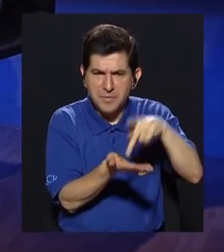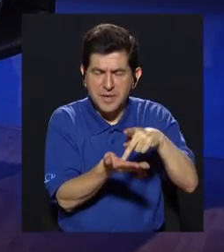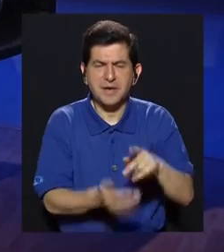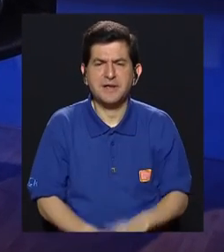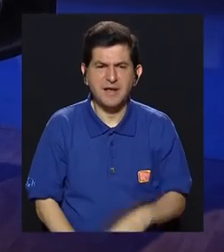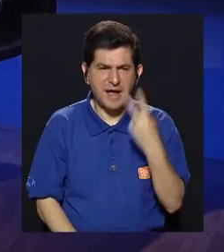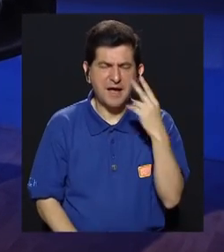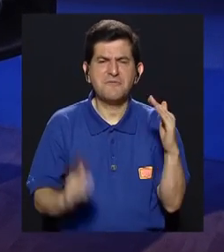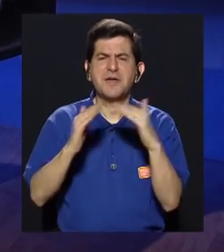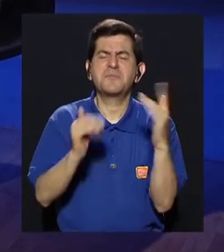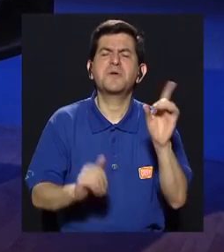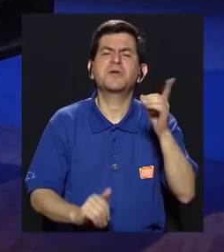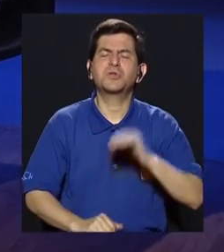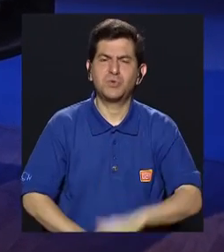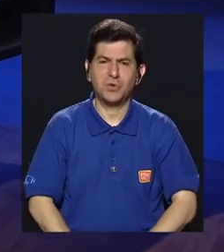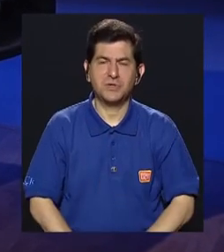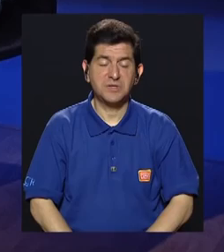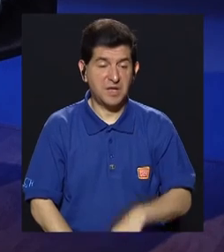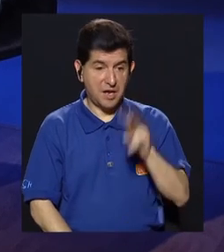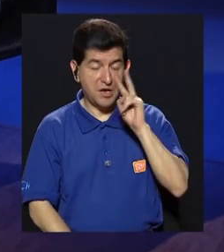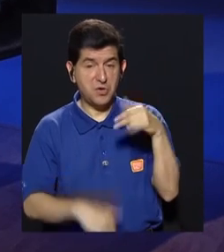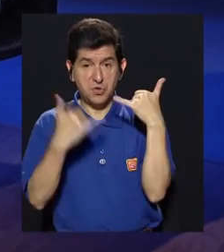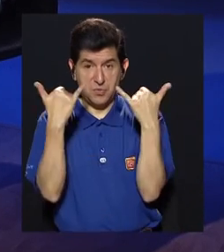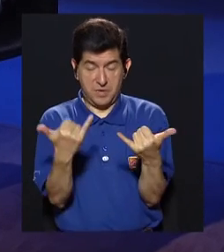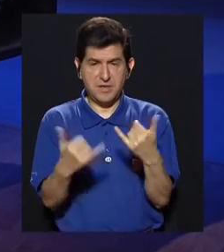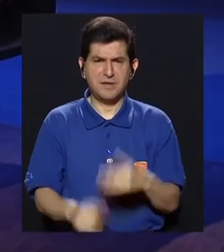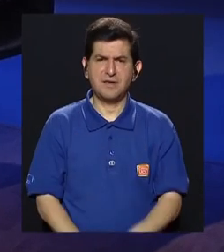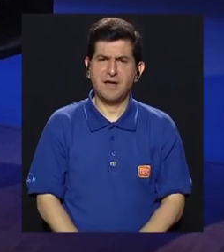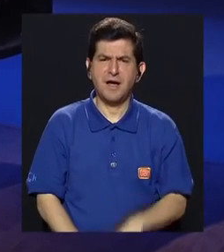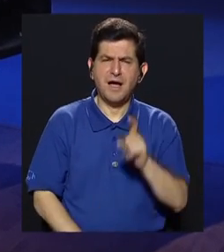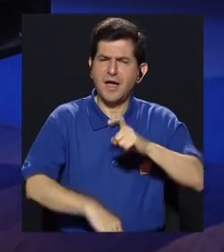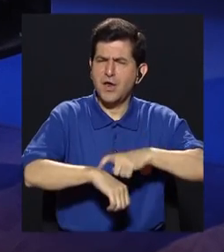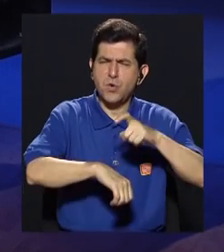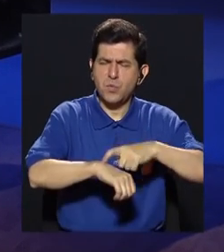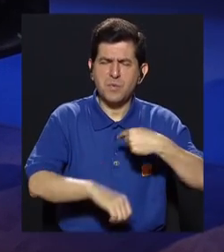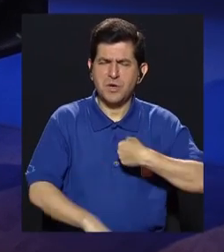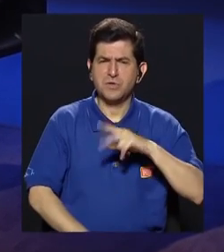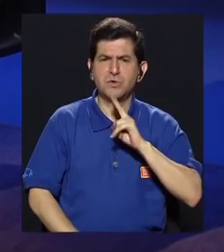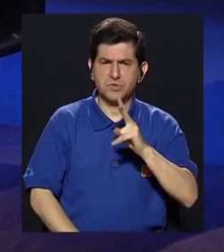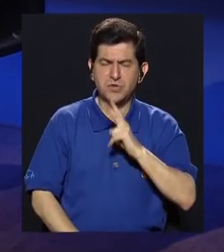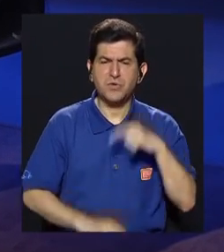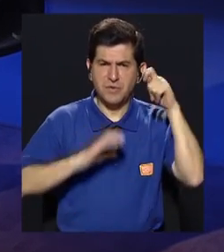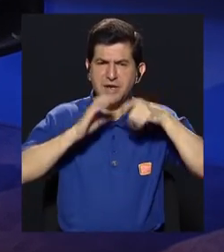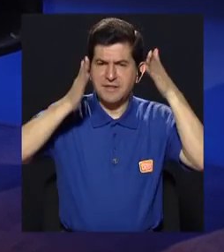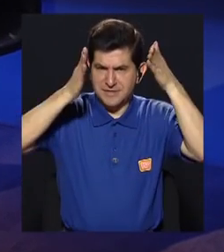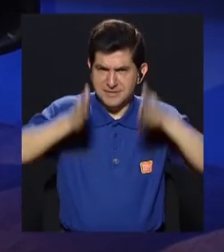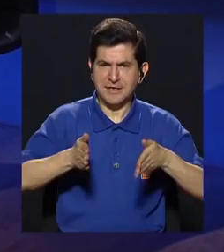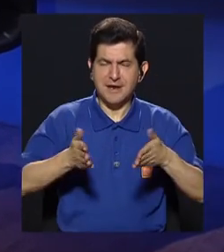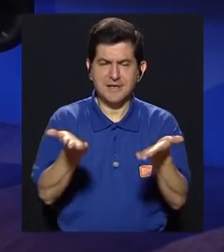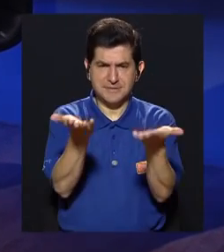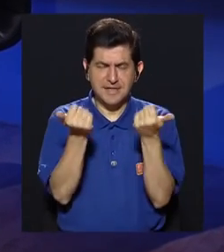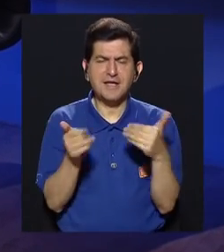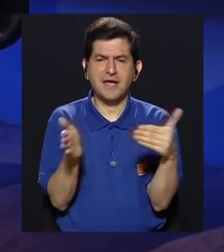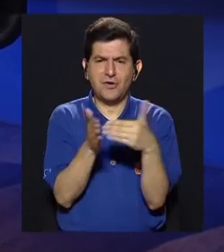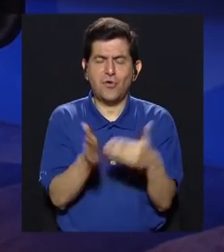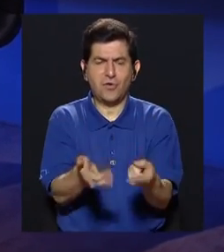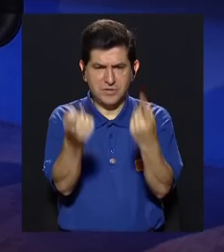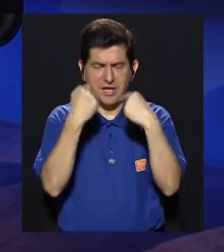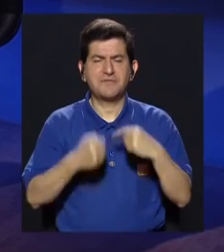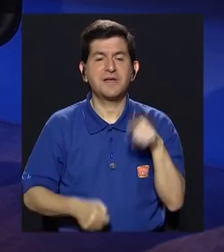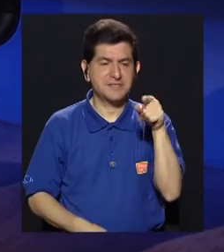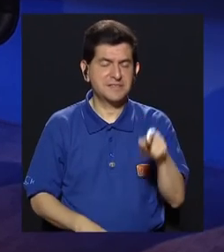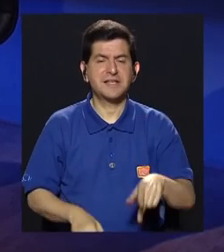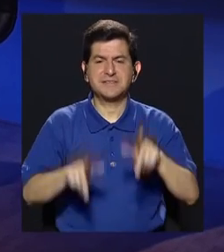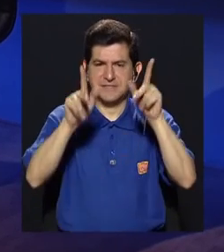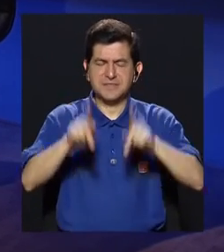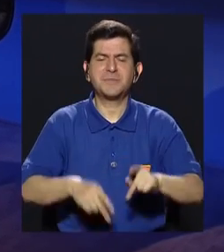caminando en puertos jiménez y uno dice que el sombrero que les otro y me interese y un día fui a visitar el parque y que no quiero pasar a ver dónde vienen los obreros